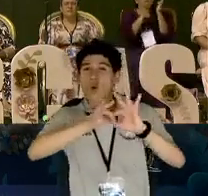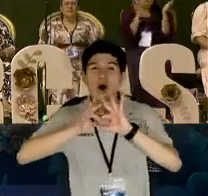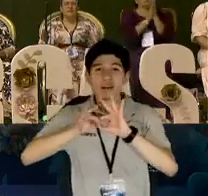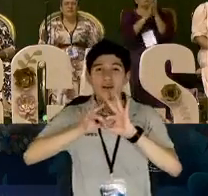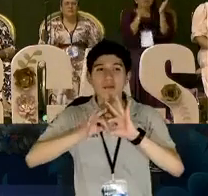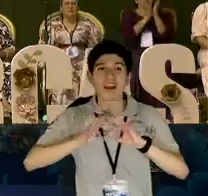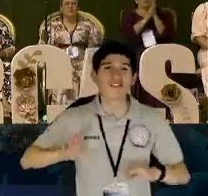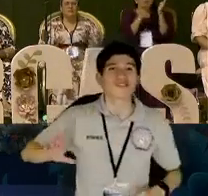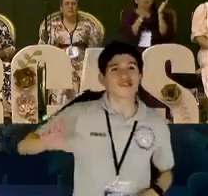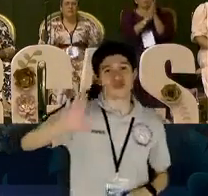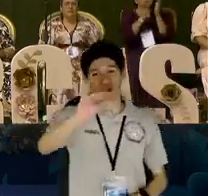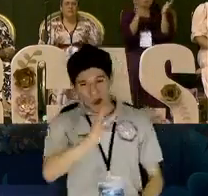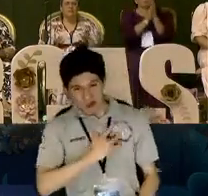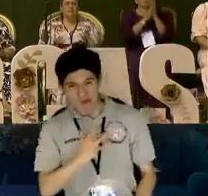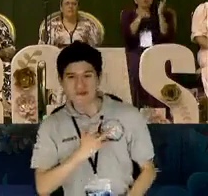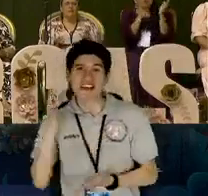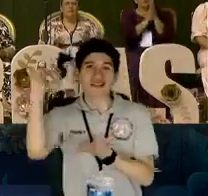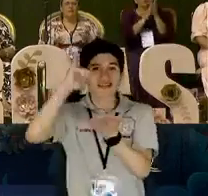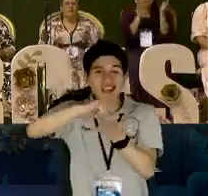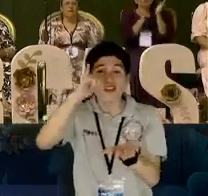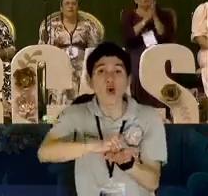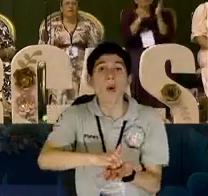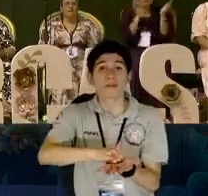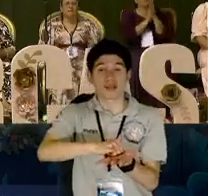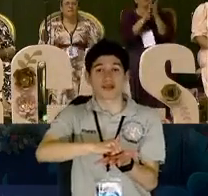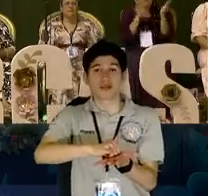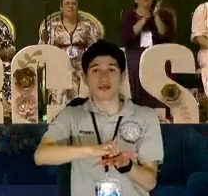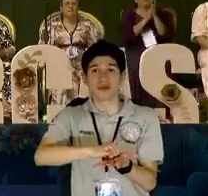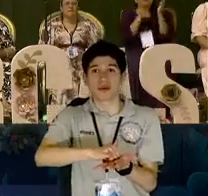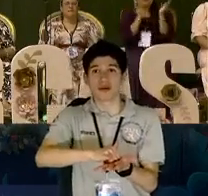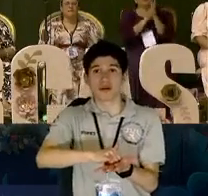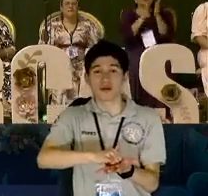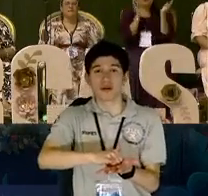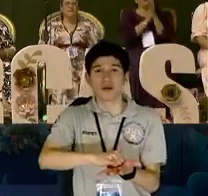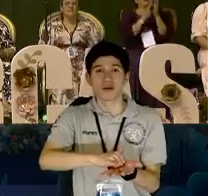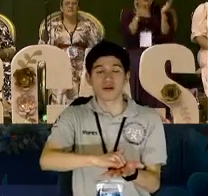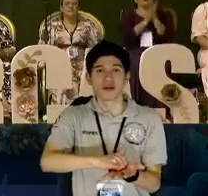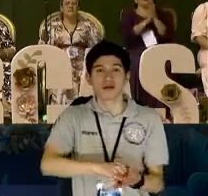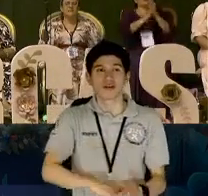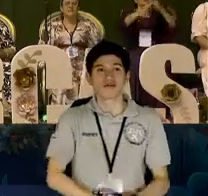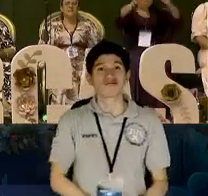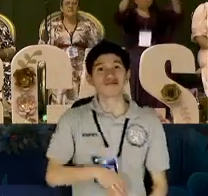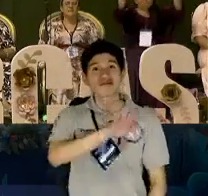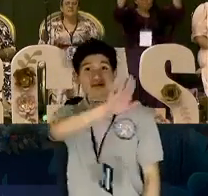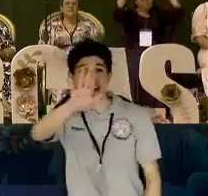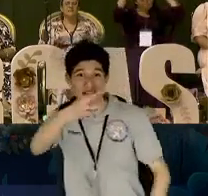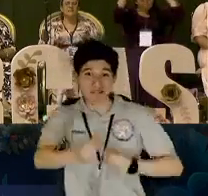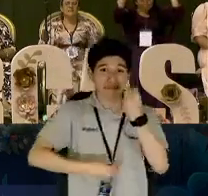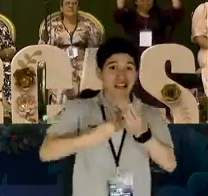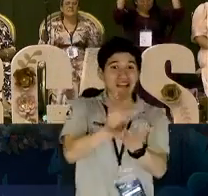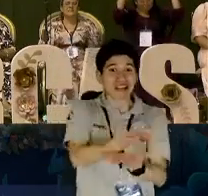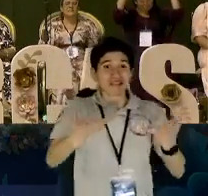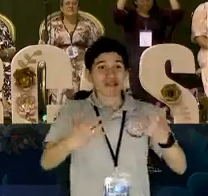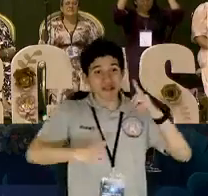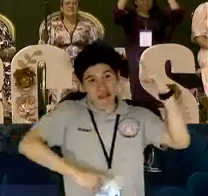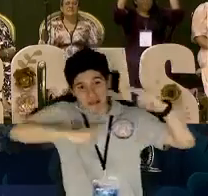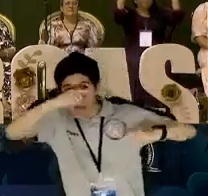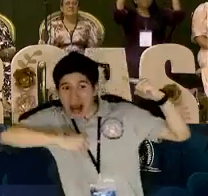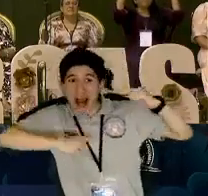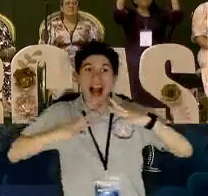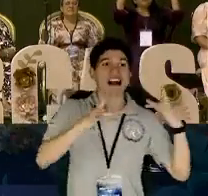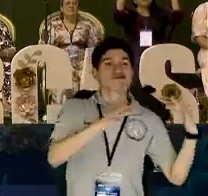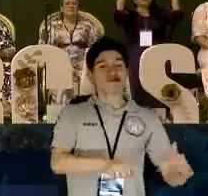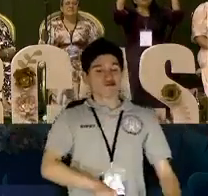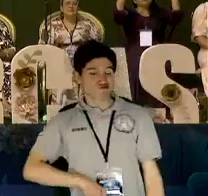sintiendo una misma cosa. Oiga, nada hagáis por contienda o por vanagloria, antes bien